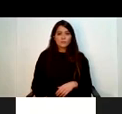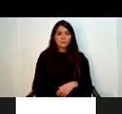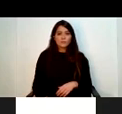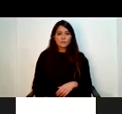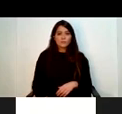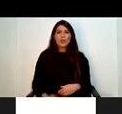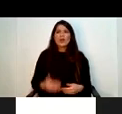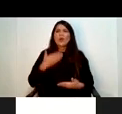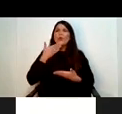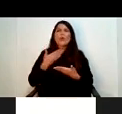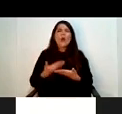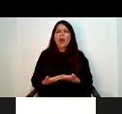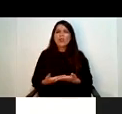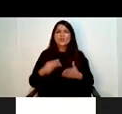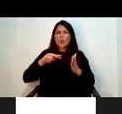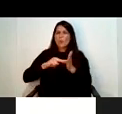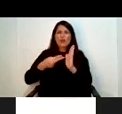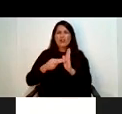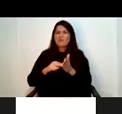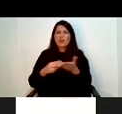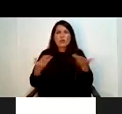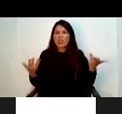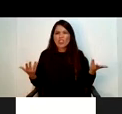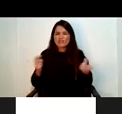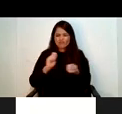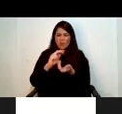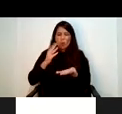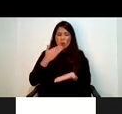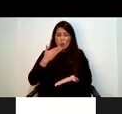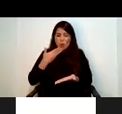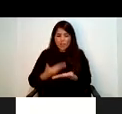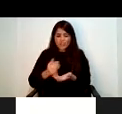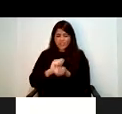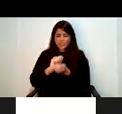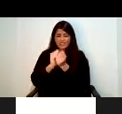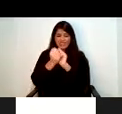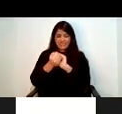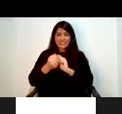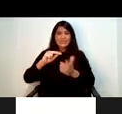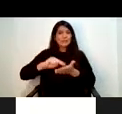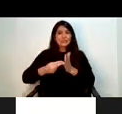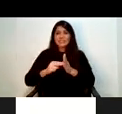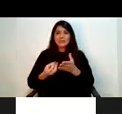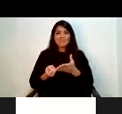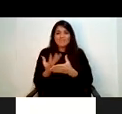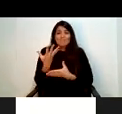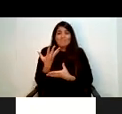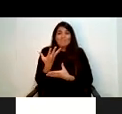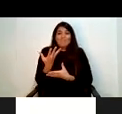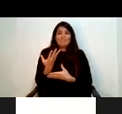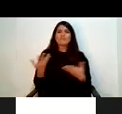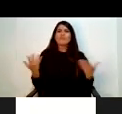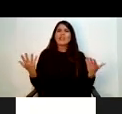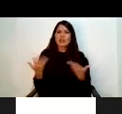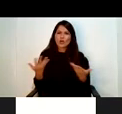¿cuándo será un problema? ¿Ya? ¿Cuándo vamos a tener entonces el problema y cómo vamos a llegar a que